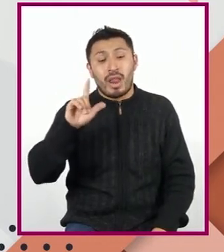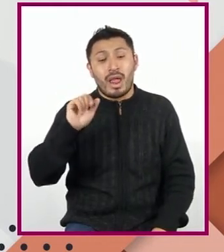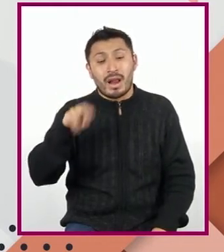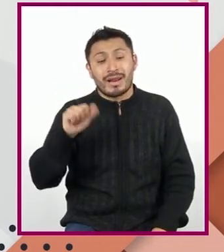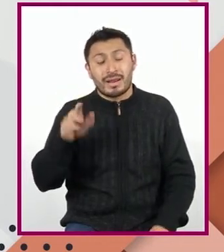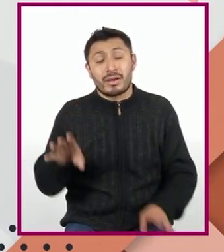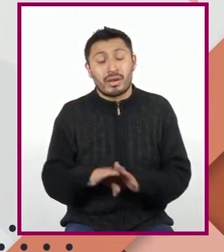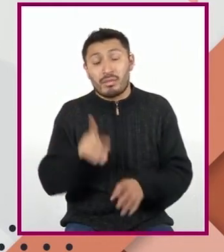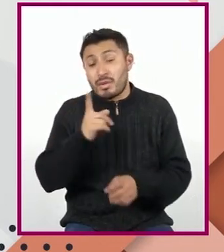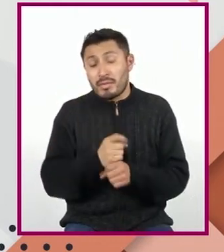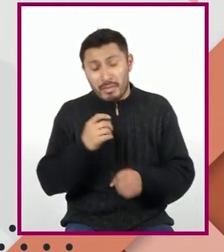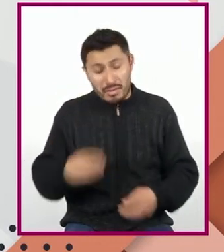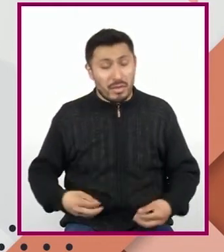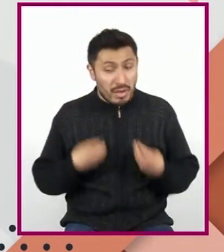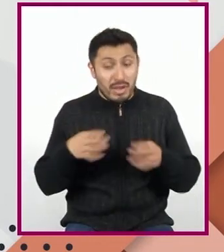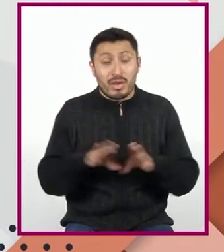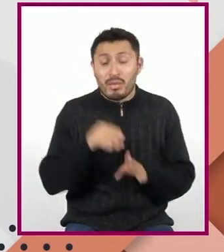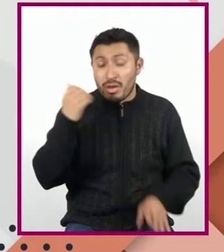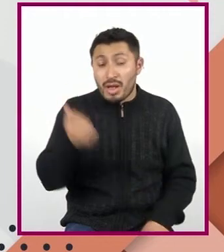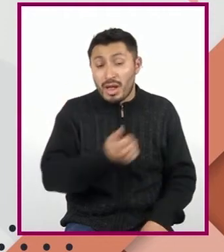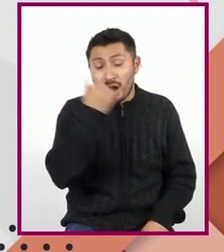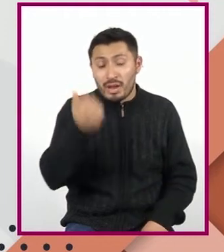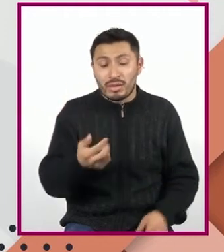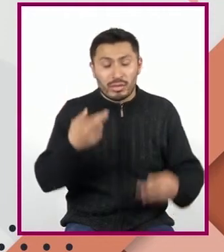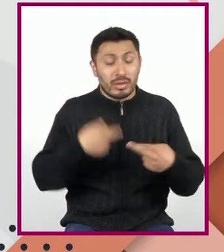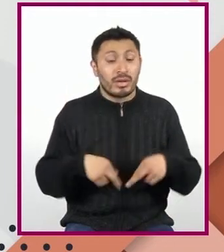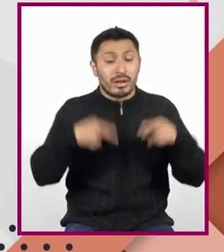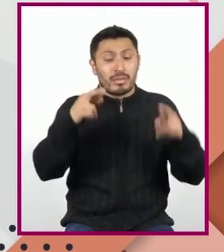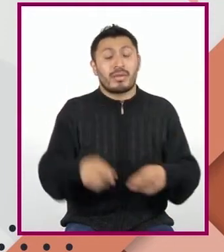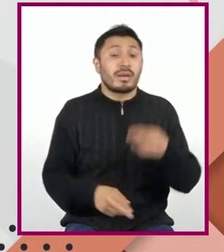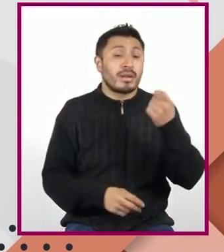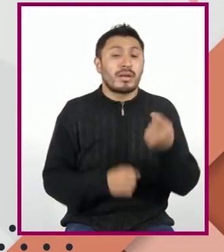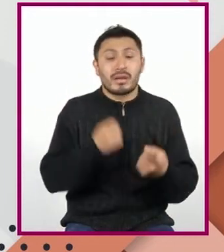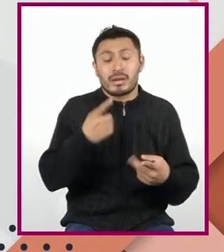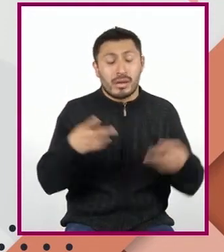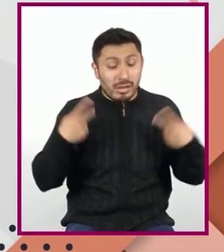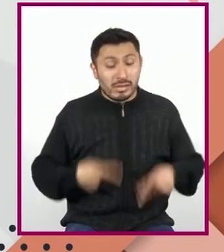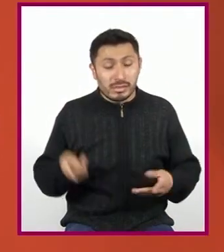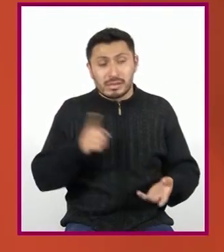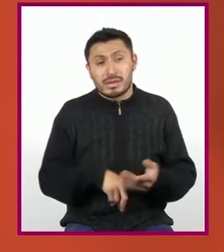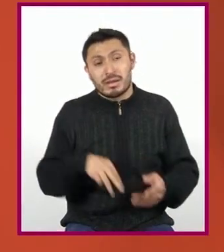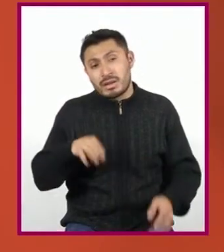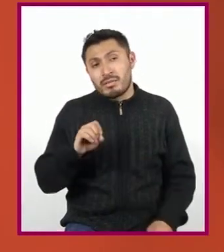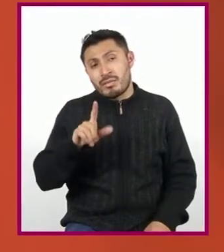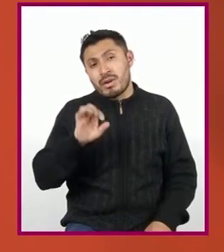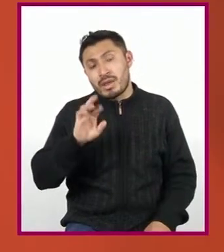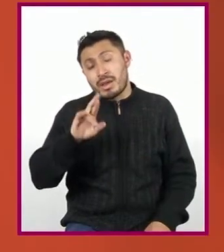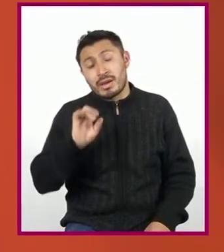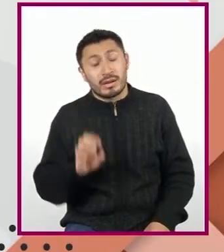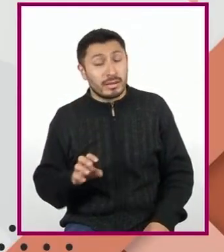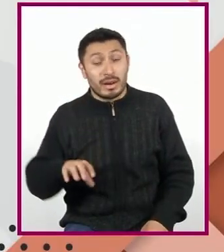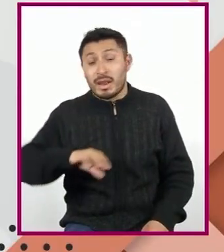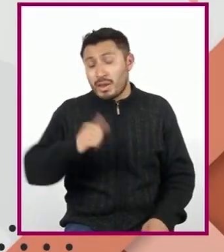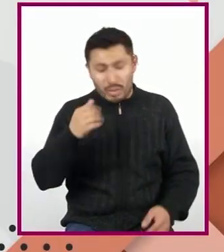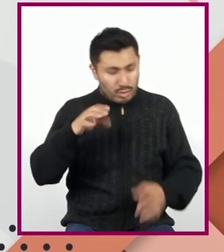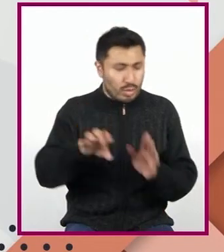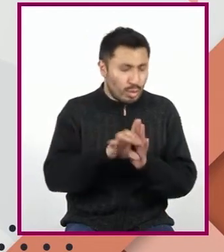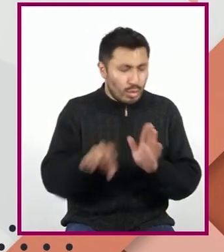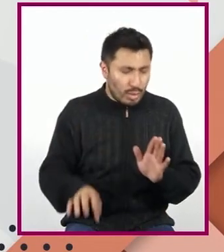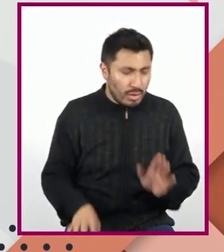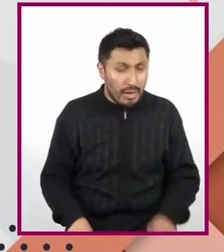a ellos. Tomemos algunas frases de esos fragmentos. Una de ellas, del prólogo de Molière, dice: el